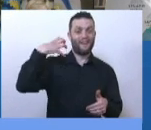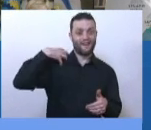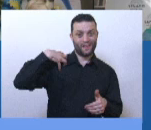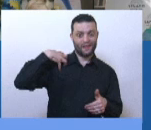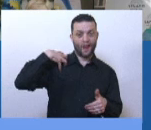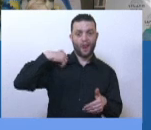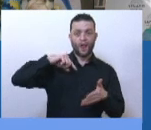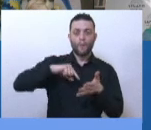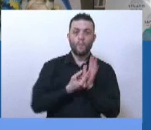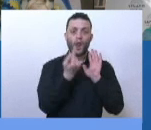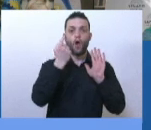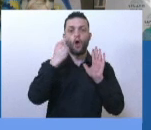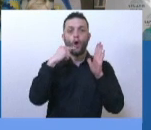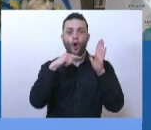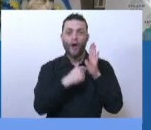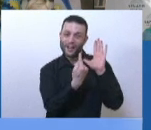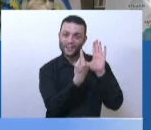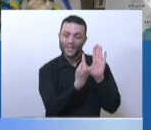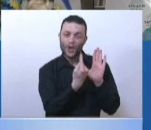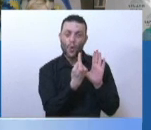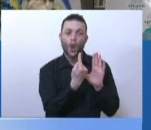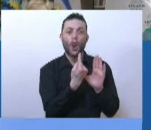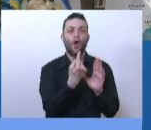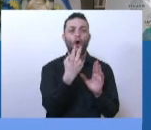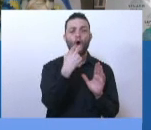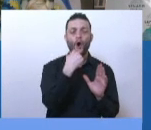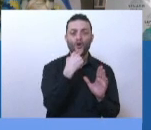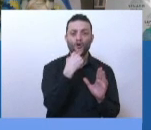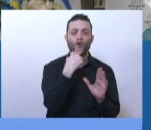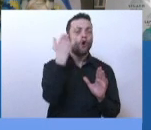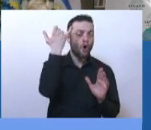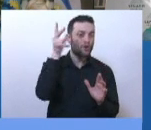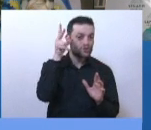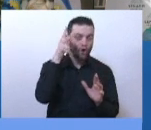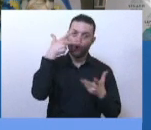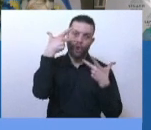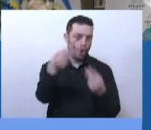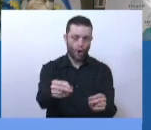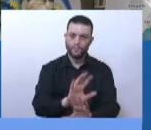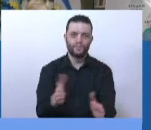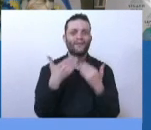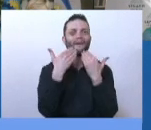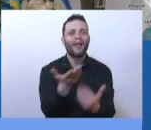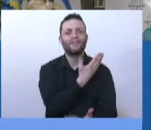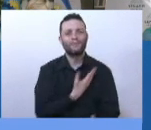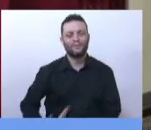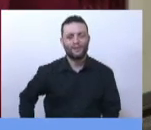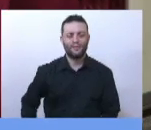en particular me sumo al voto negativo del artículo 8. Muchas gracias, presidente.